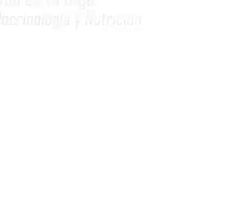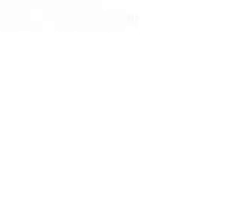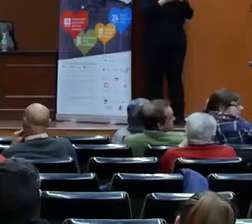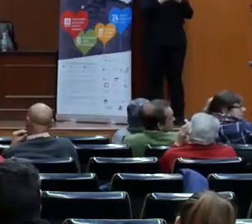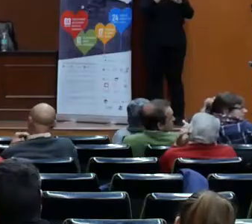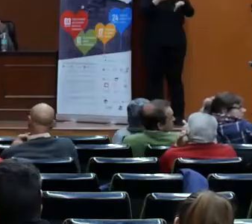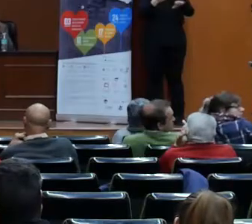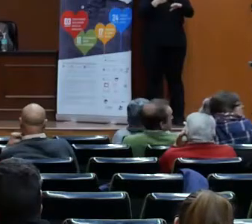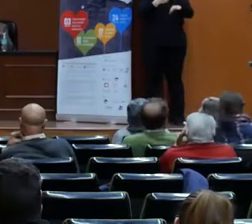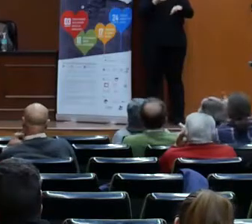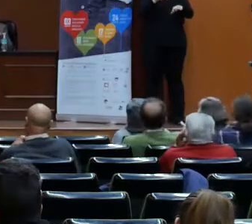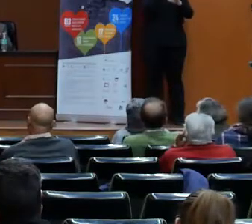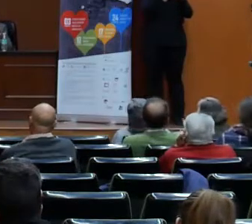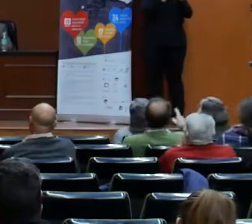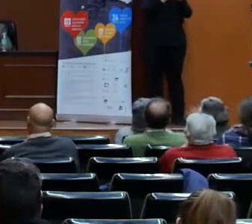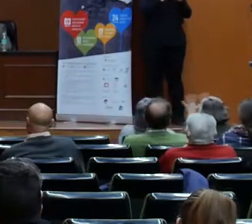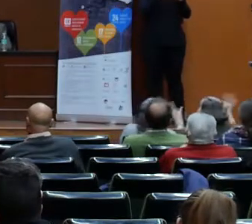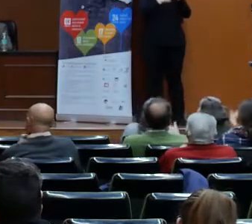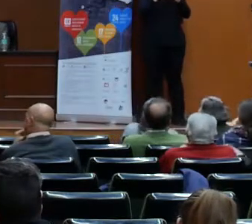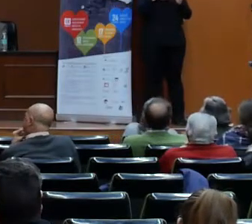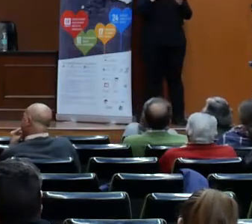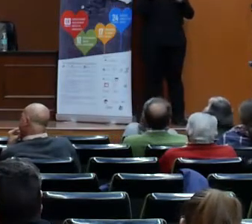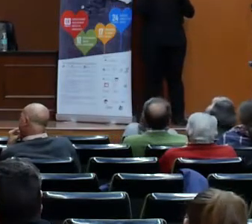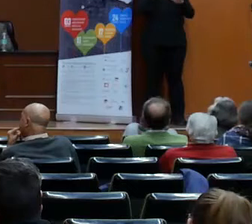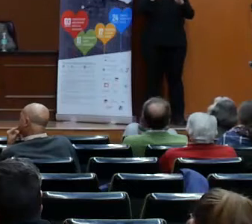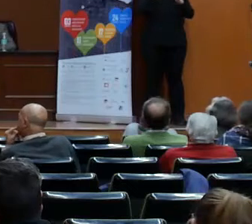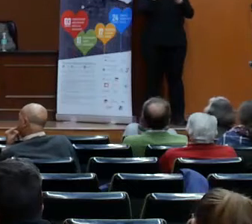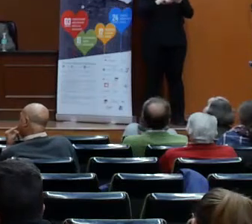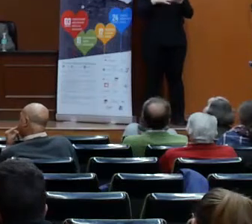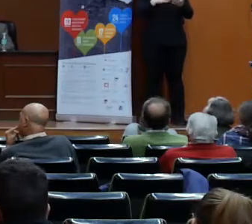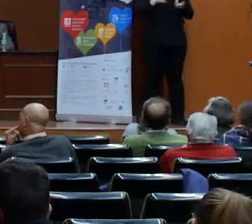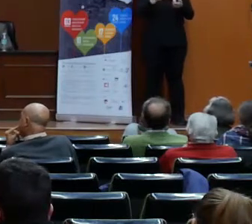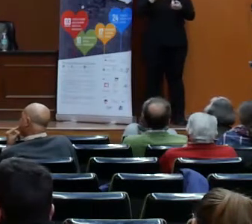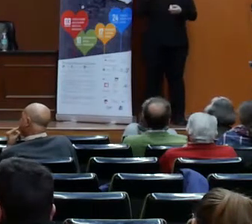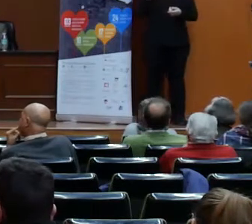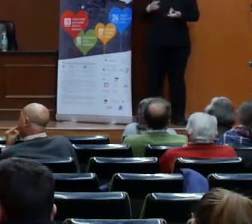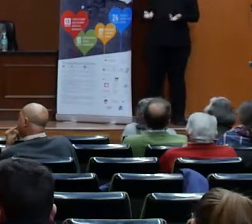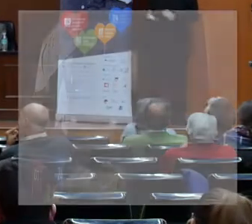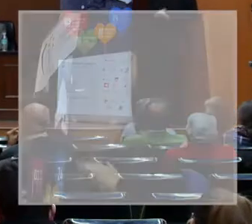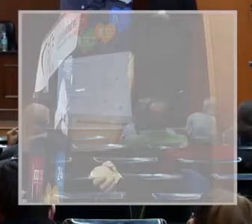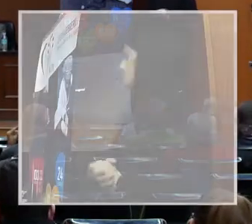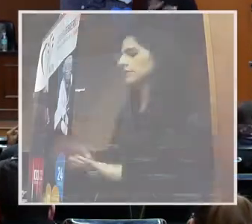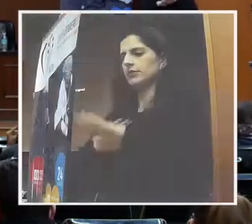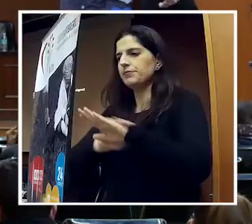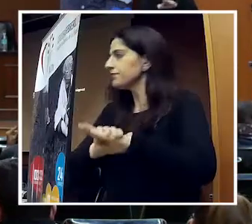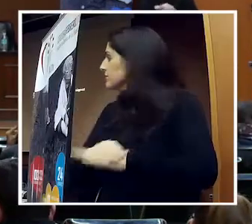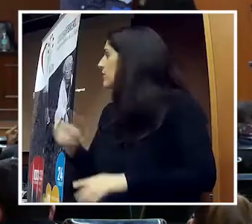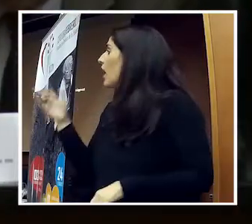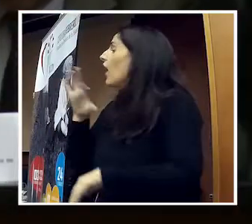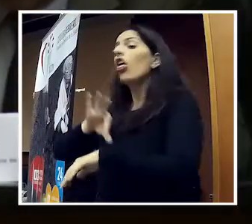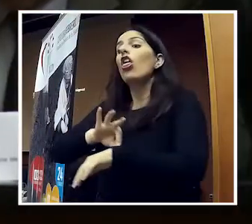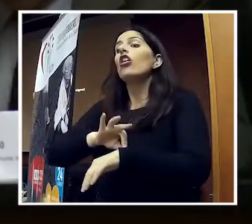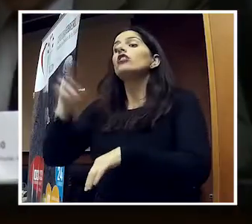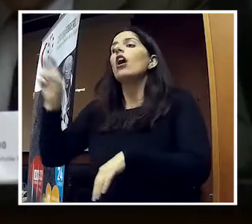Bueno, ahora me toca presentar al siguiente ponente, que es el doctor Palomares. El doctor Palomares es endocrinólogo del Hospital